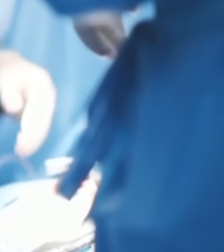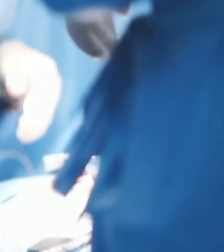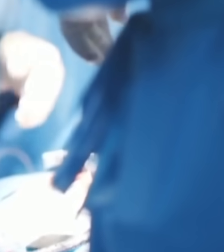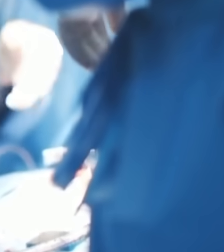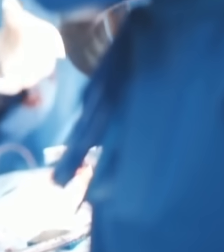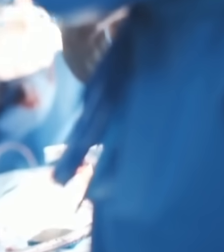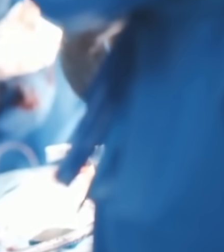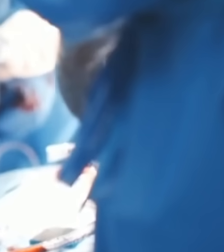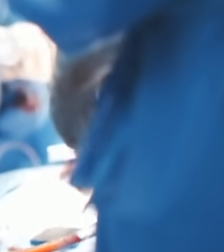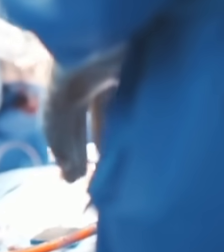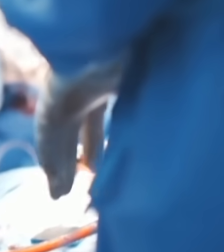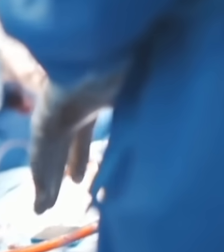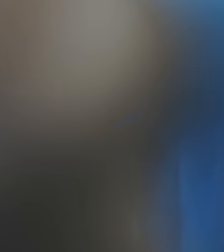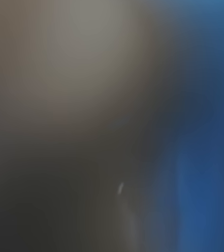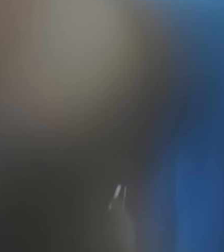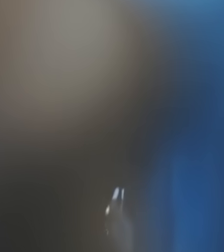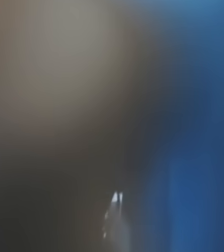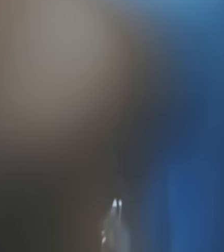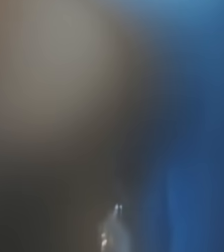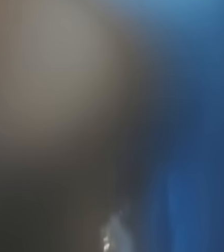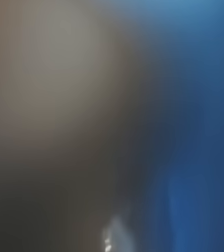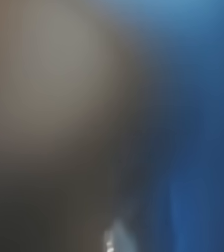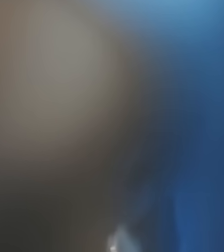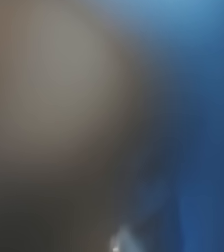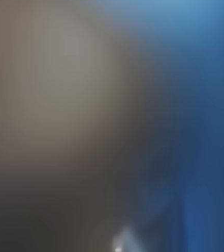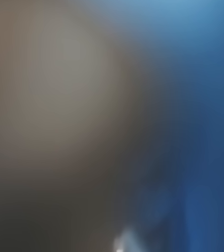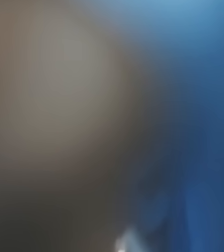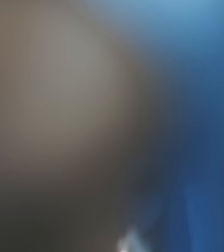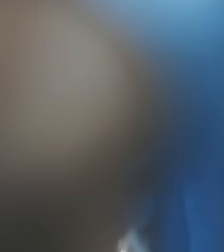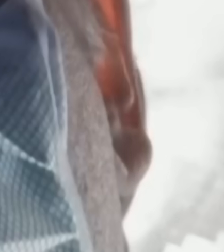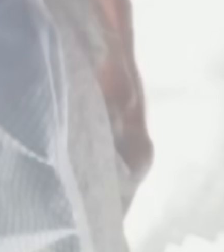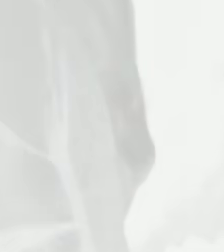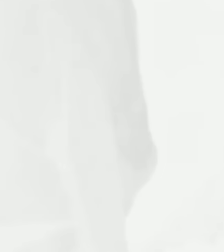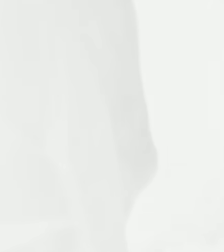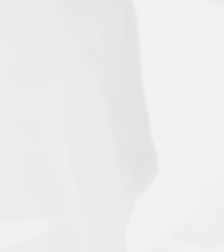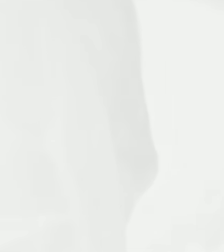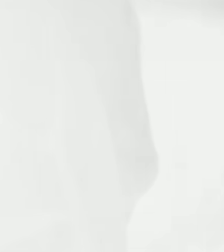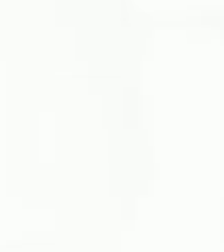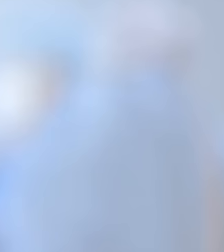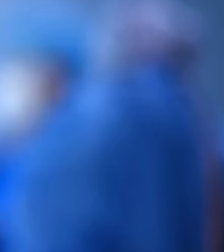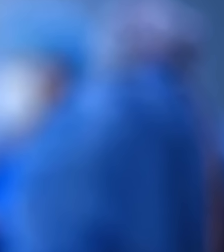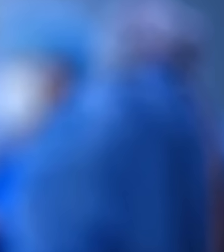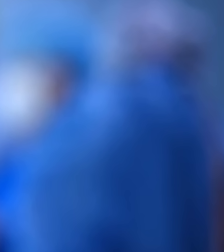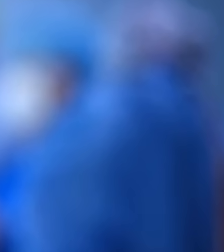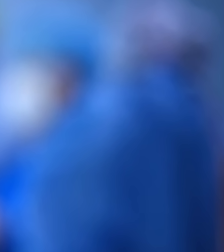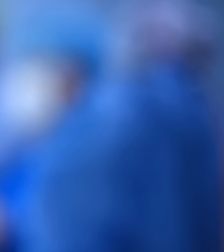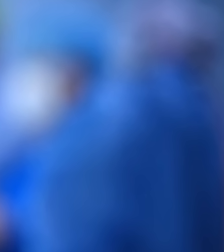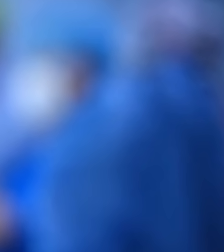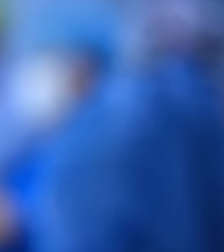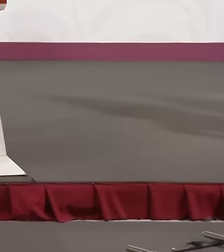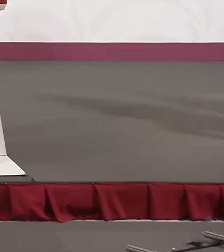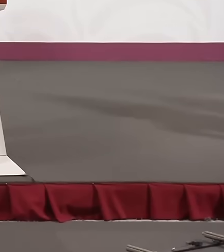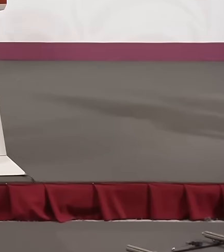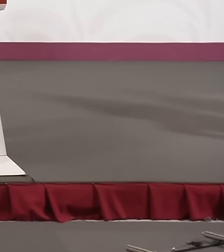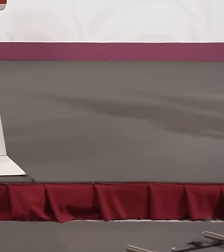orgullo y digna representante de la calidad en la atención médica del sector público. Porque la salud es un derecho, no un